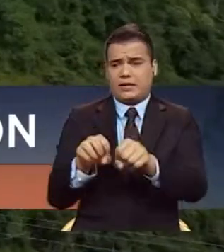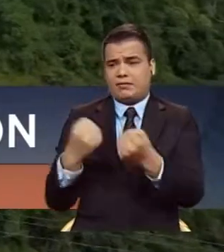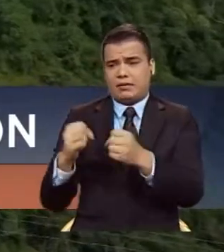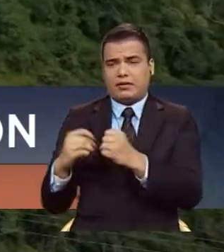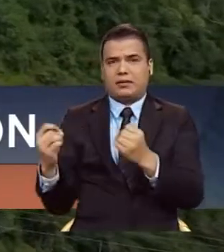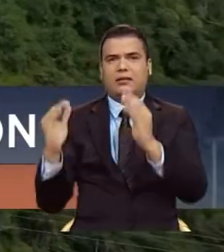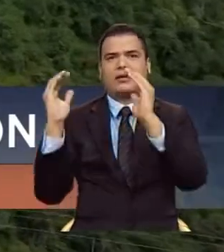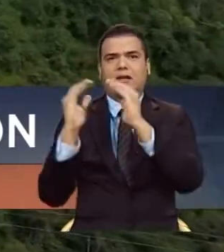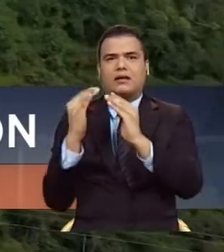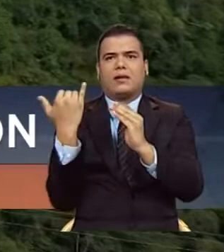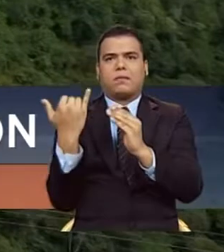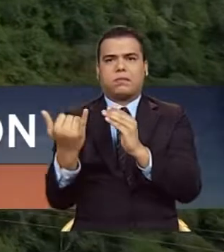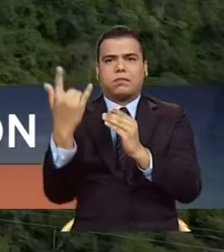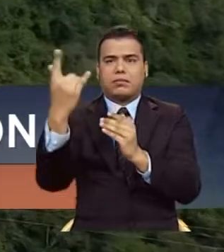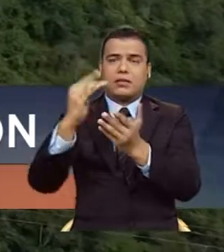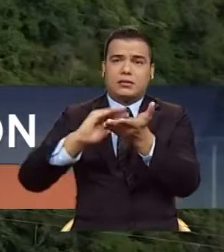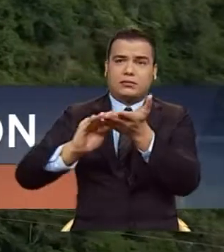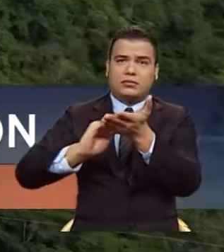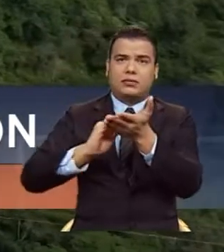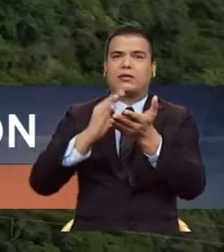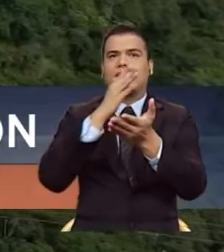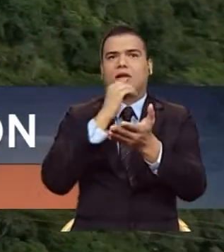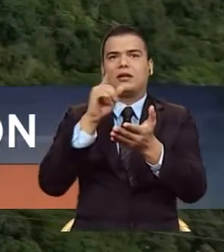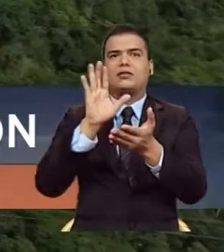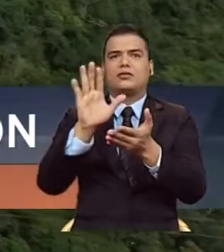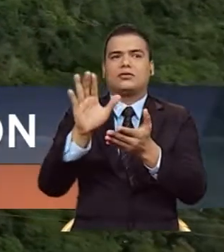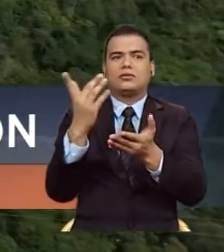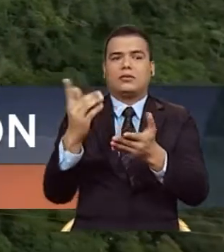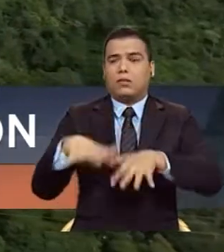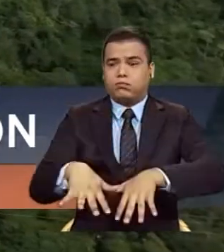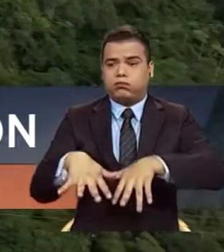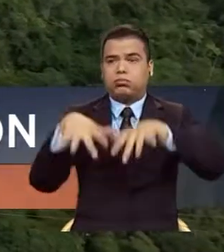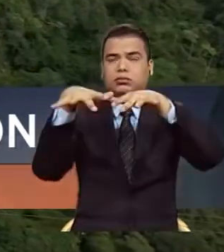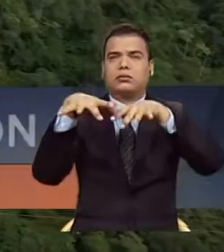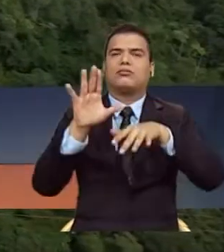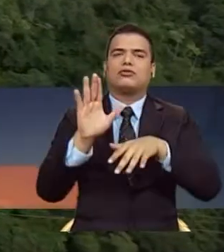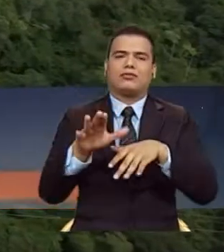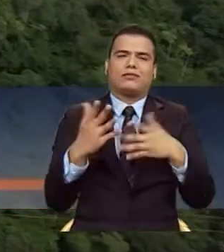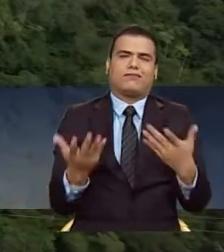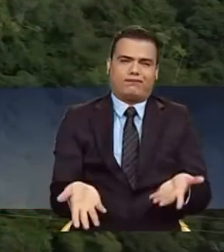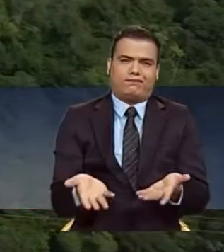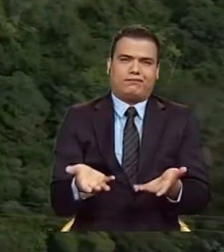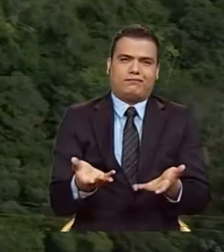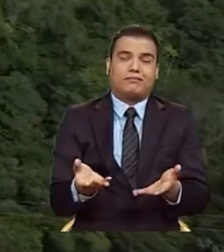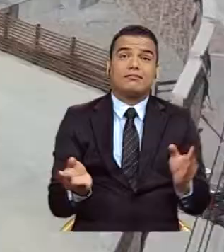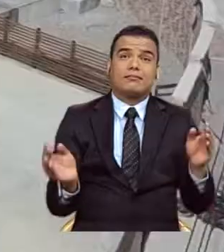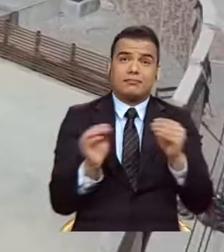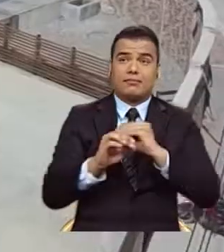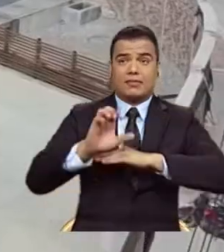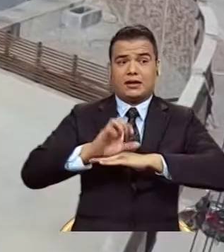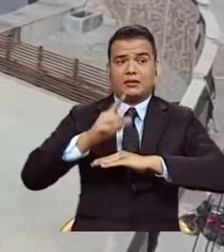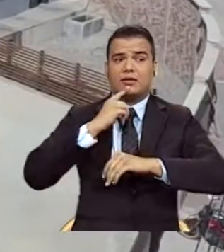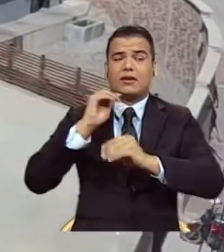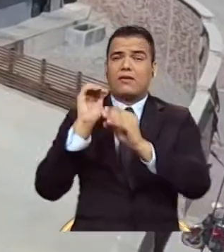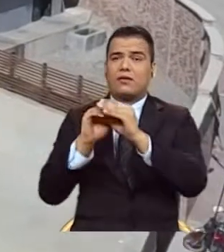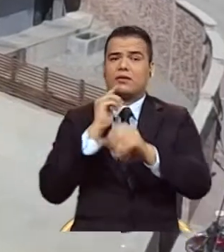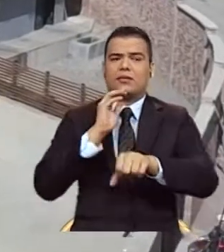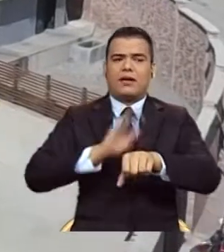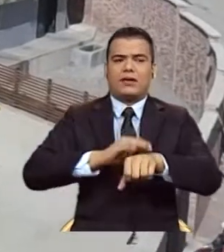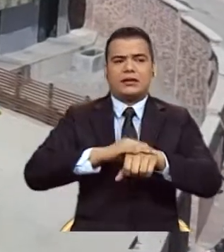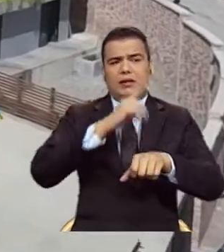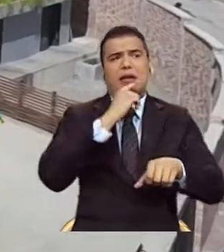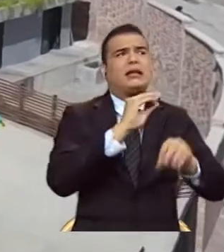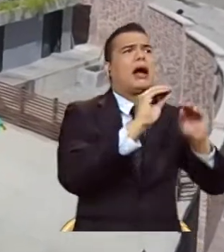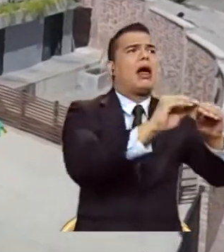una vivienda a la que aún no se le han hecho los ajustes se encuentra inundada. Finalmente, desde esta entidad se pidió no generar